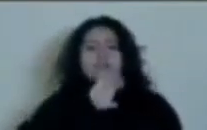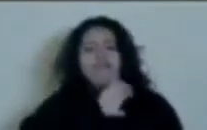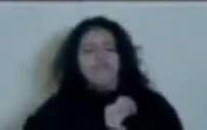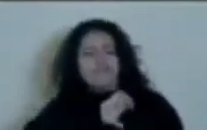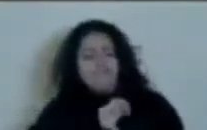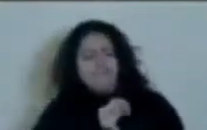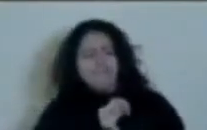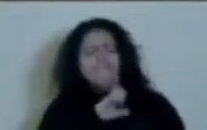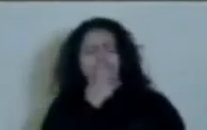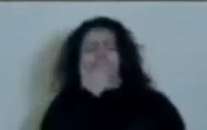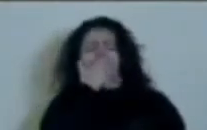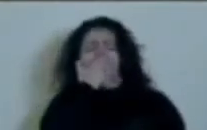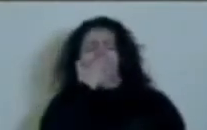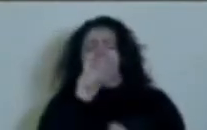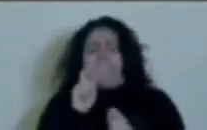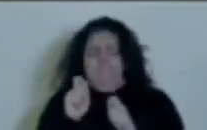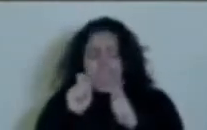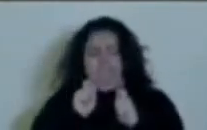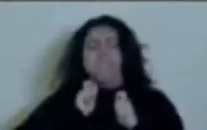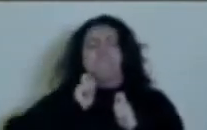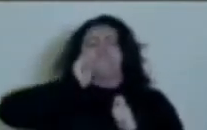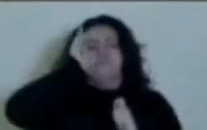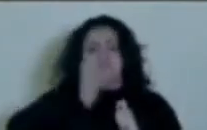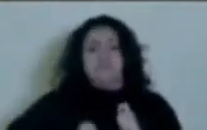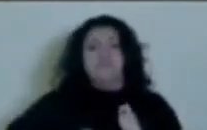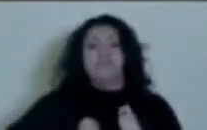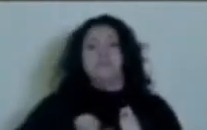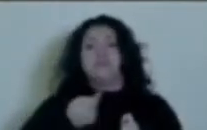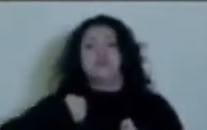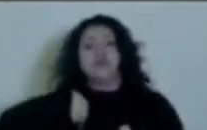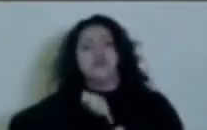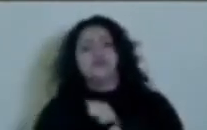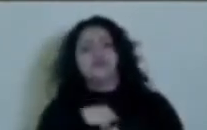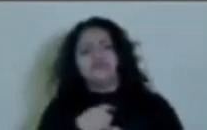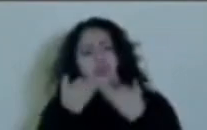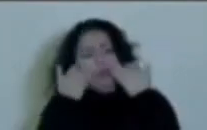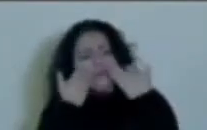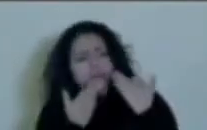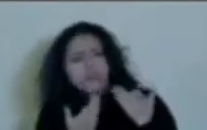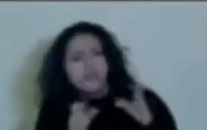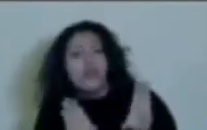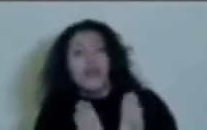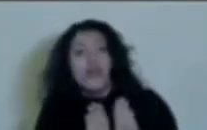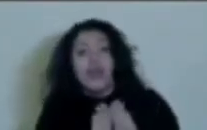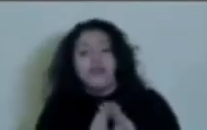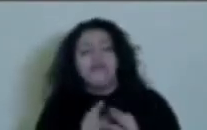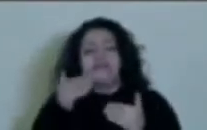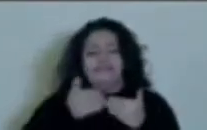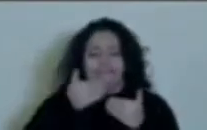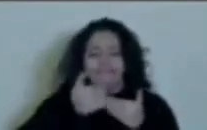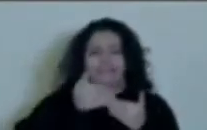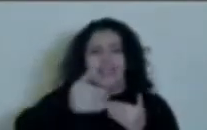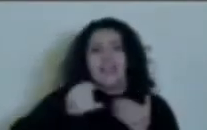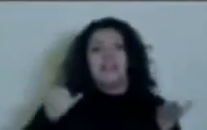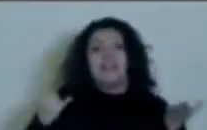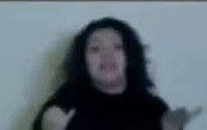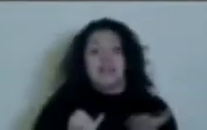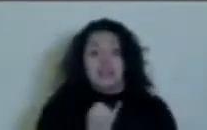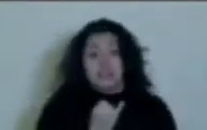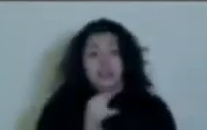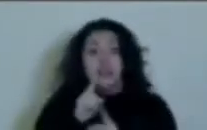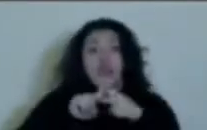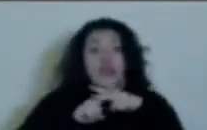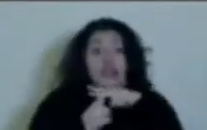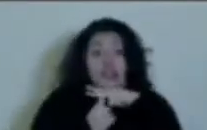institución. Y eso lo vamos a ver reflejado en las siguientes sesiones, donde empecemos a tomar